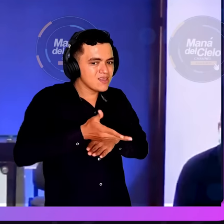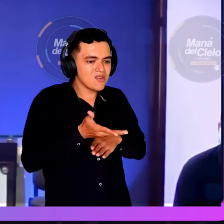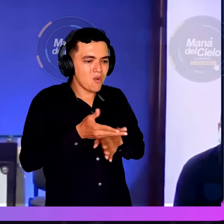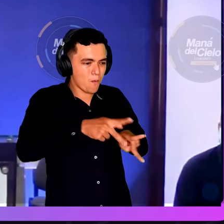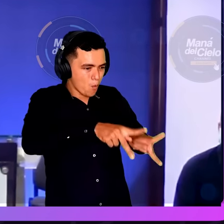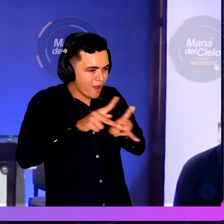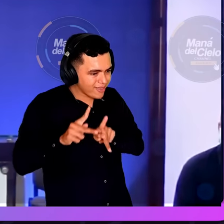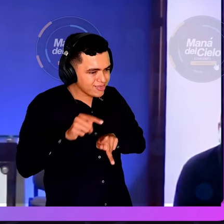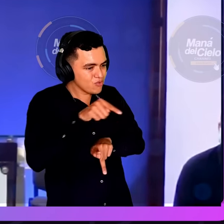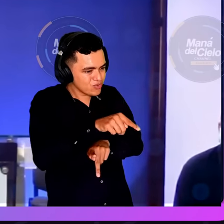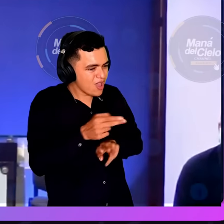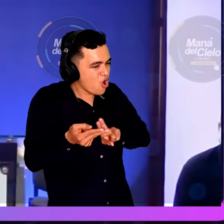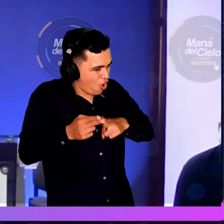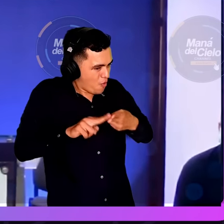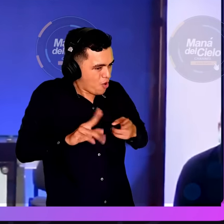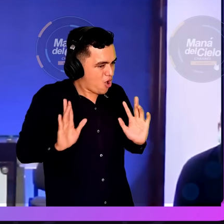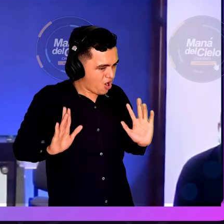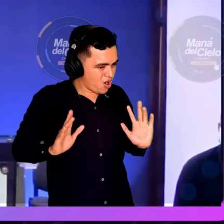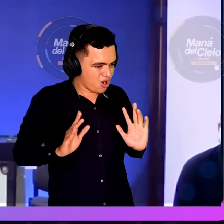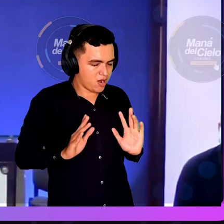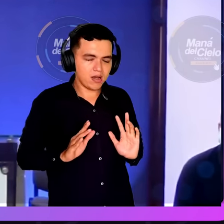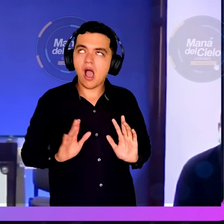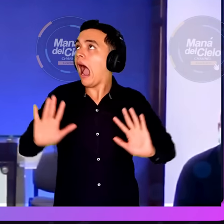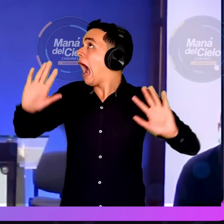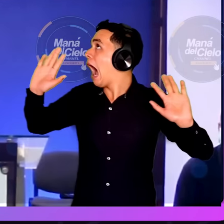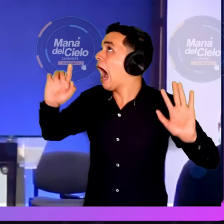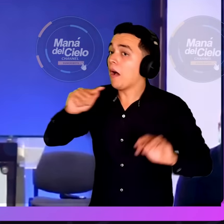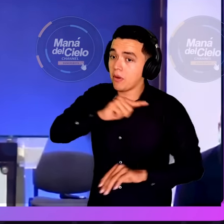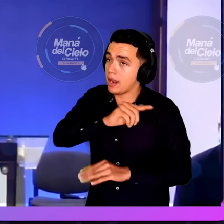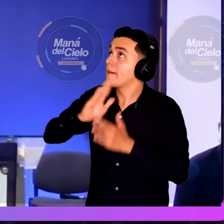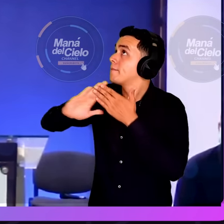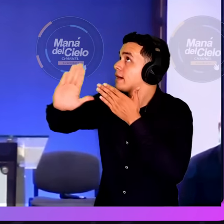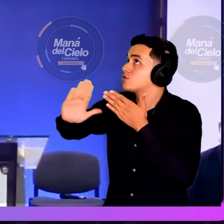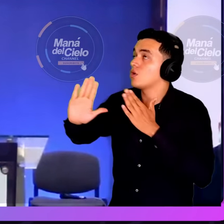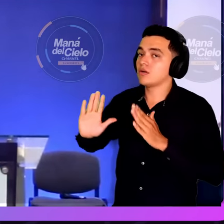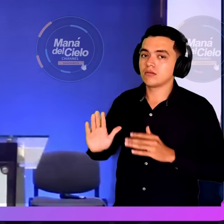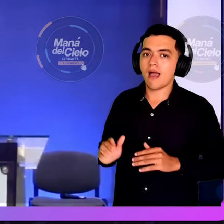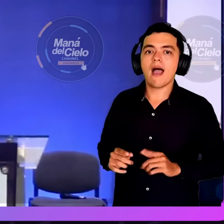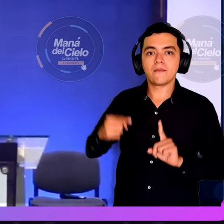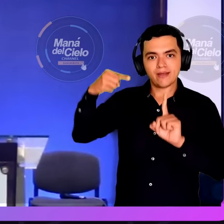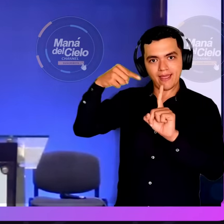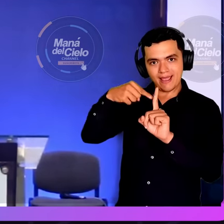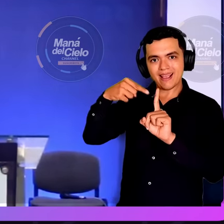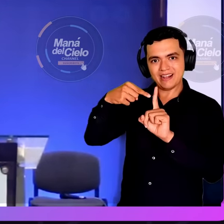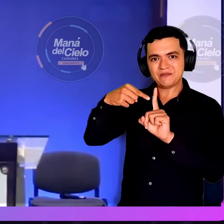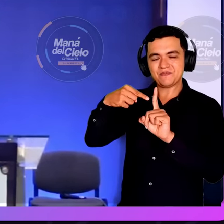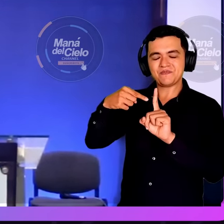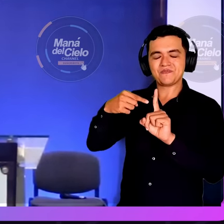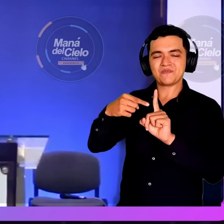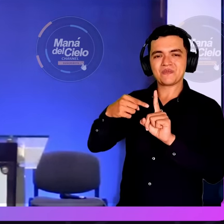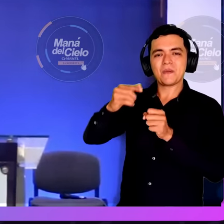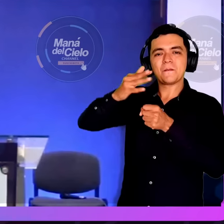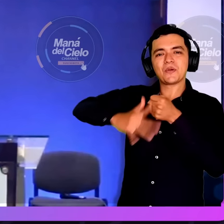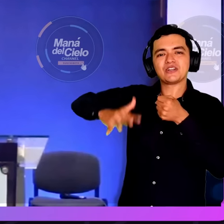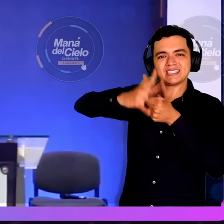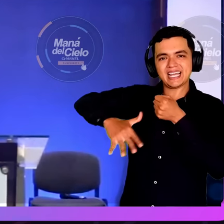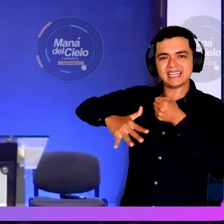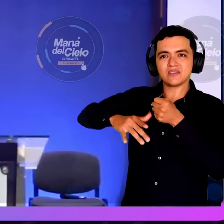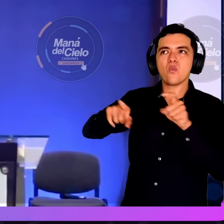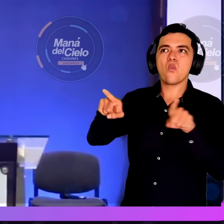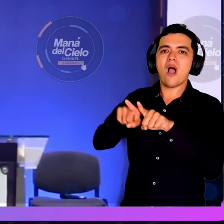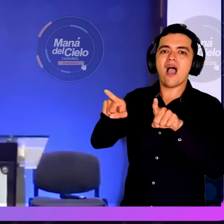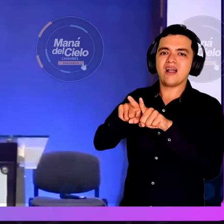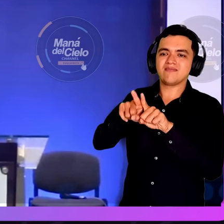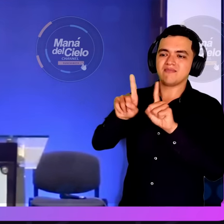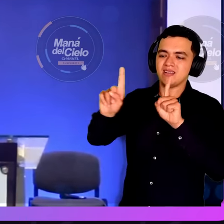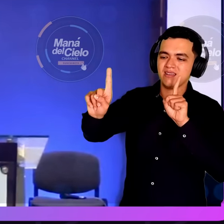Señor entre la espada y la pared. Cuando Dios dijo, ¿cómo te ocurre, Moisés, que te voy a borrar del libro? Es que el intercesor dice lo que quieras hacer, pero sálvale, sálvale.